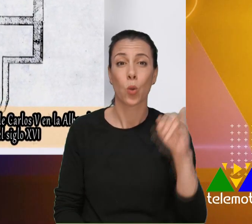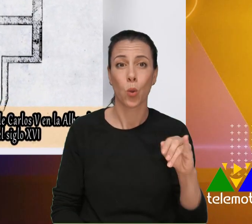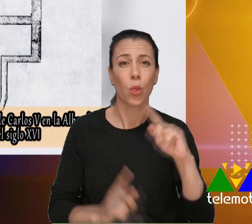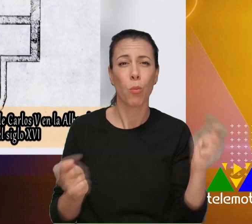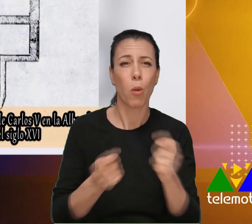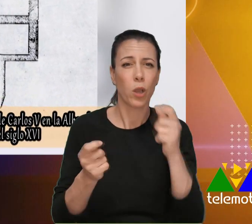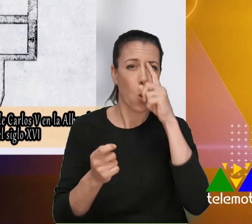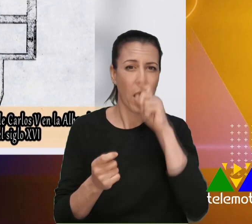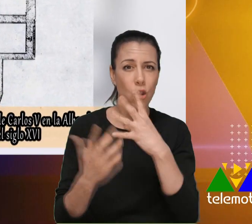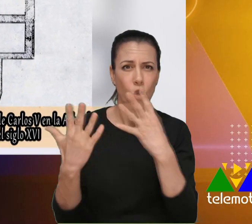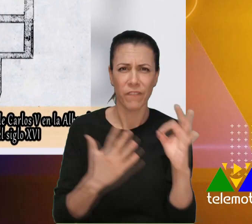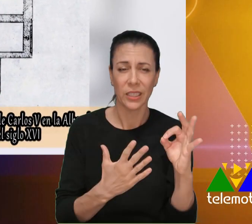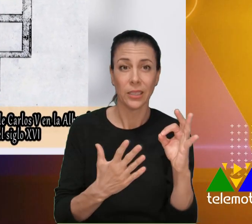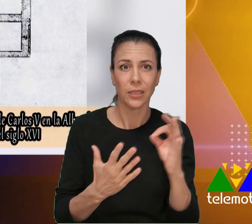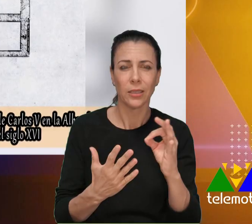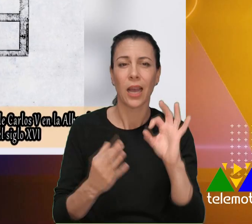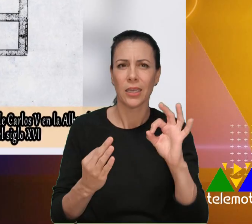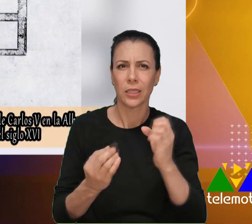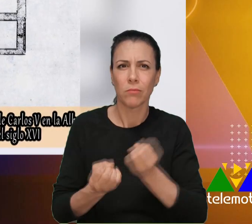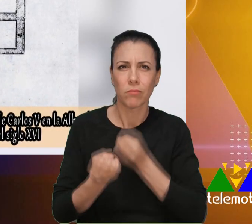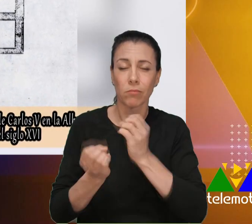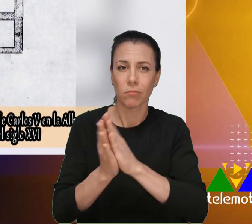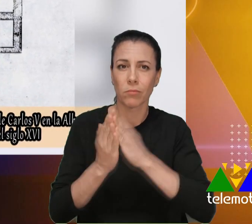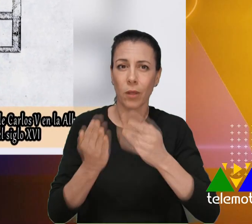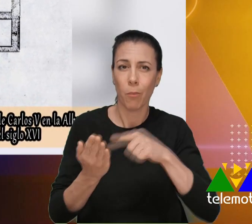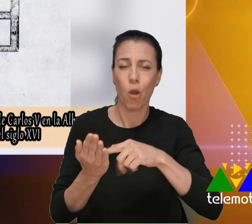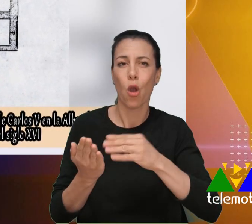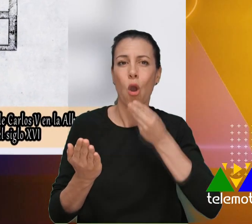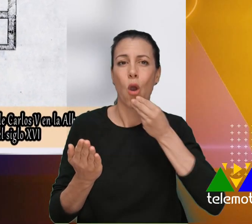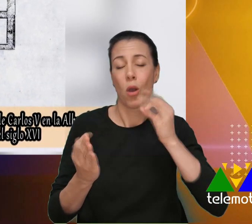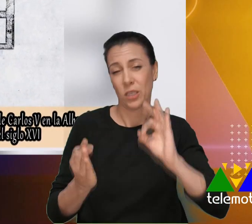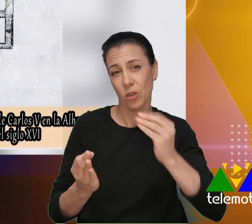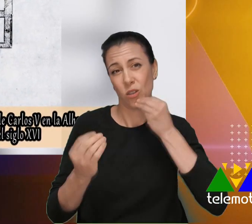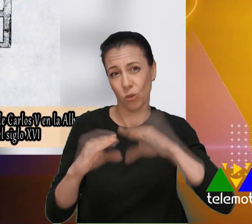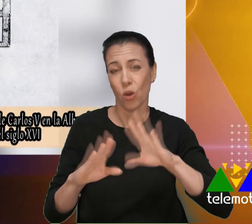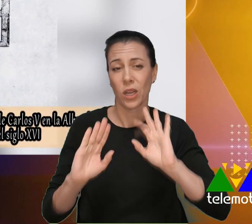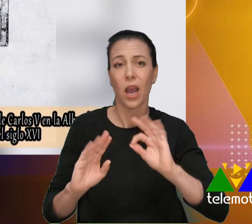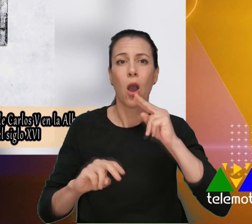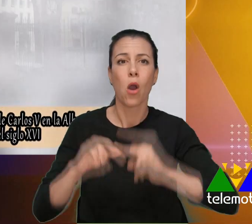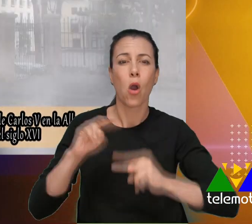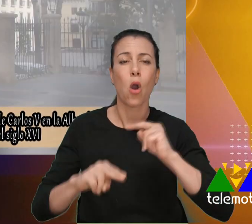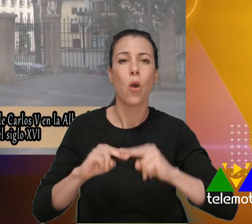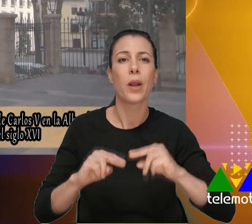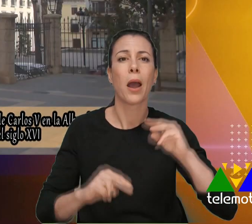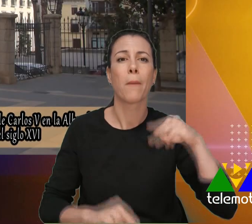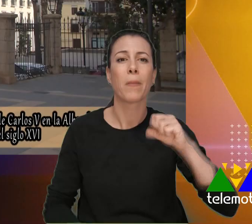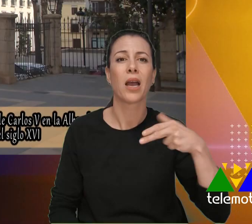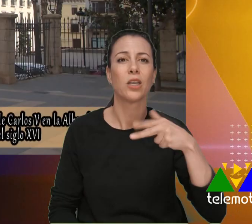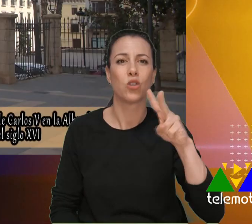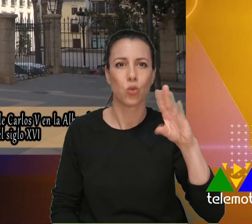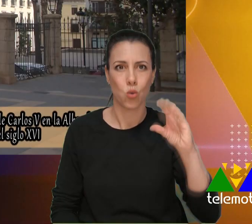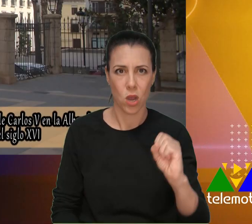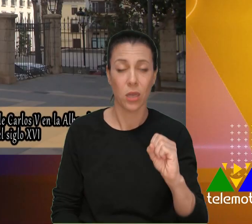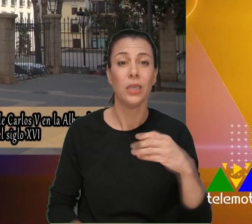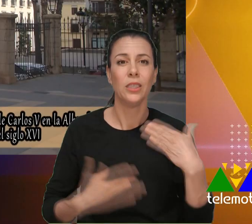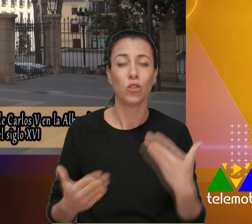años 90 un articulillo sobre esta torre, sobre la obra de Luis Machuca, y habló de esta torre, y